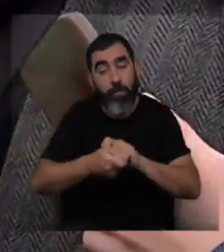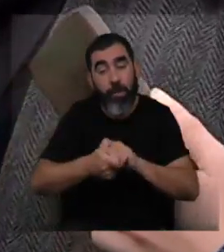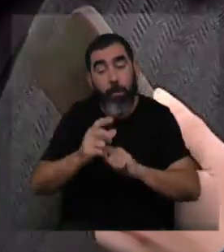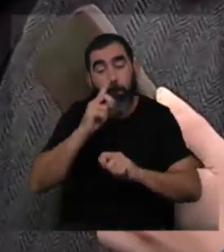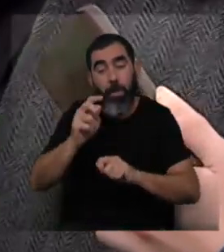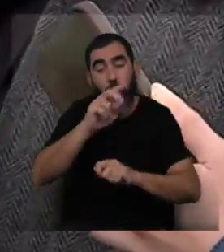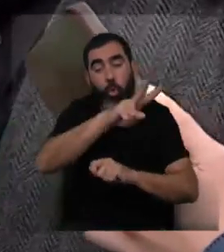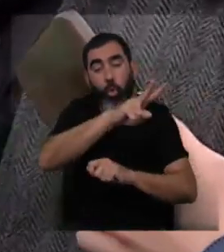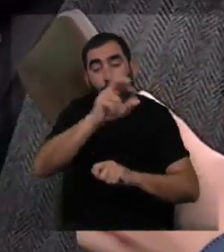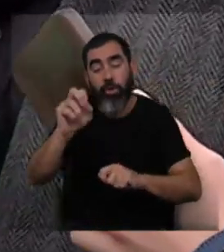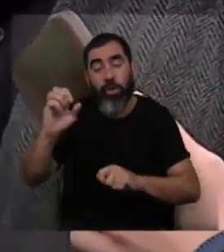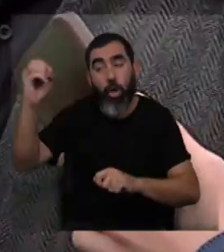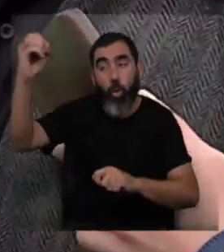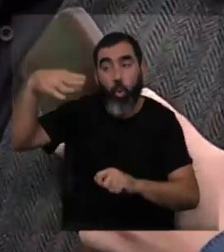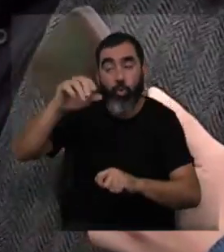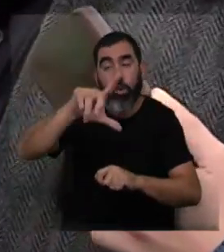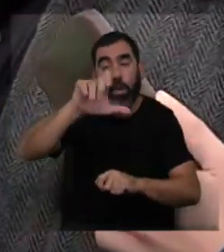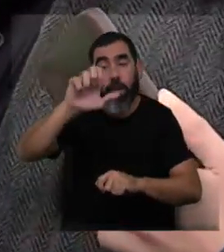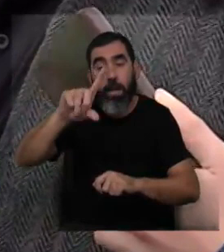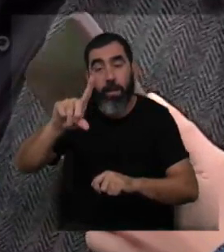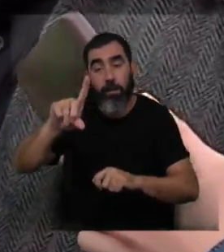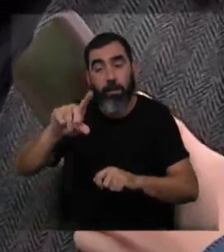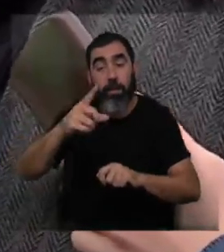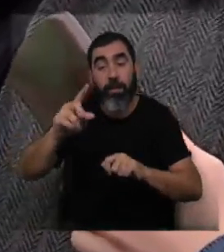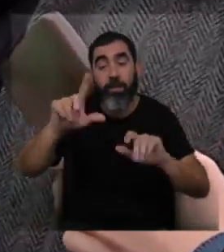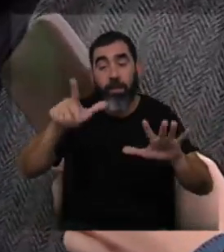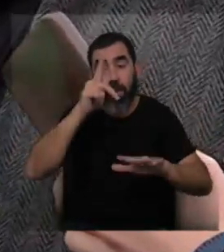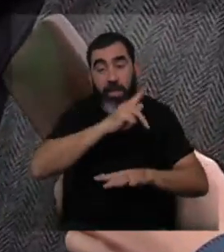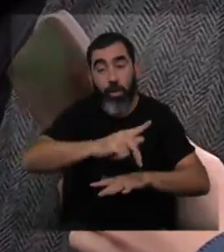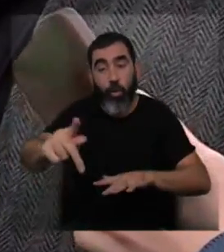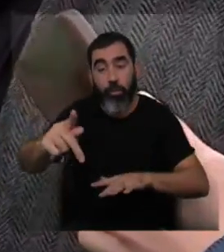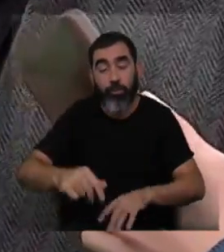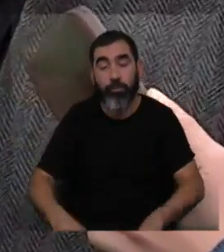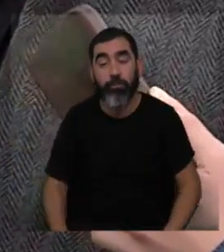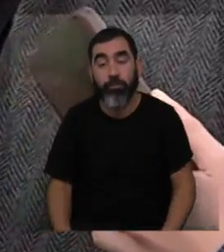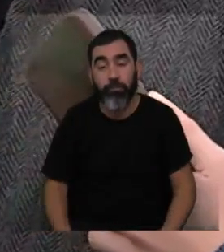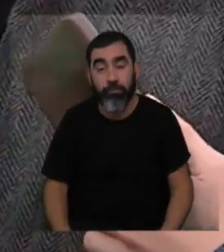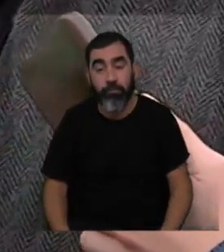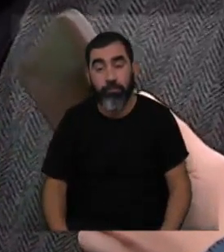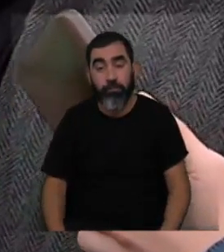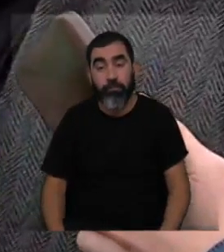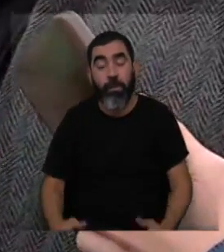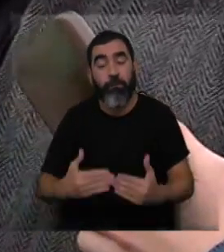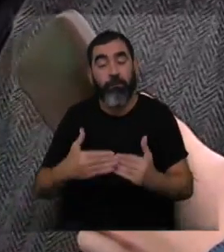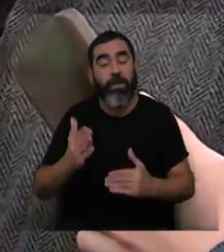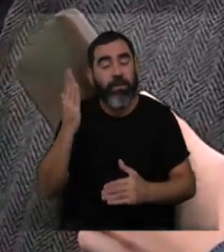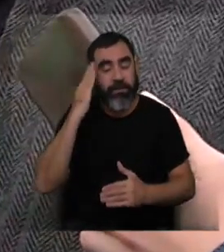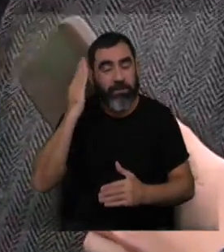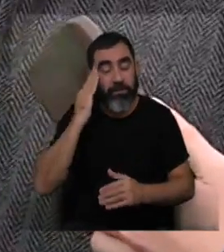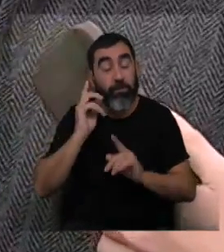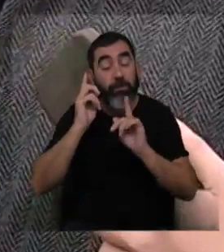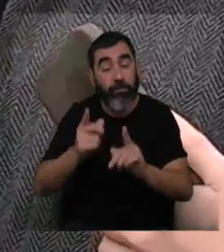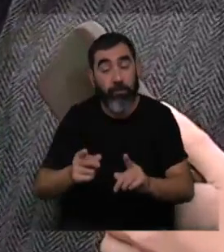de las más de 1.200 luminarias que la Rambla tiene a lo largo de 17 kilómetros. Y además, los vecinos y vecinas lo saben, estamos trabajando